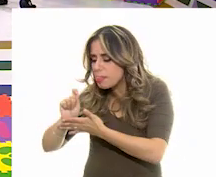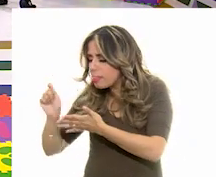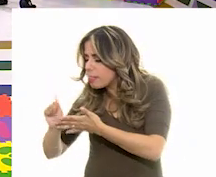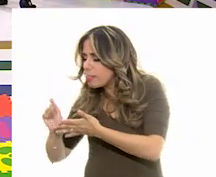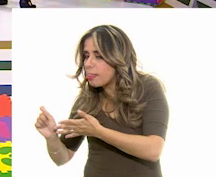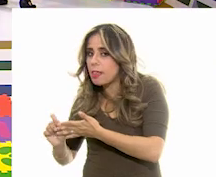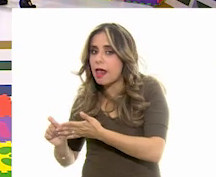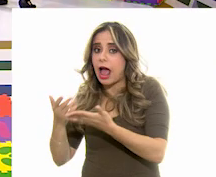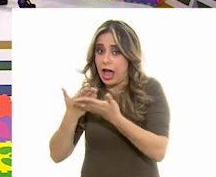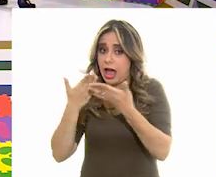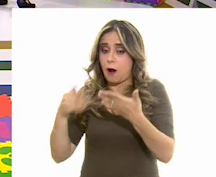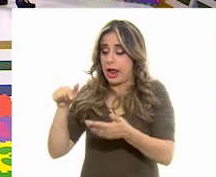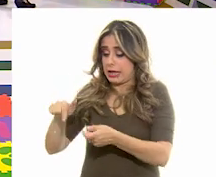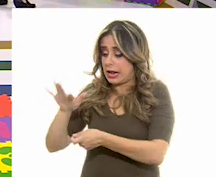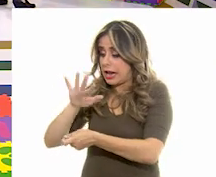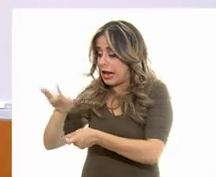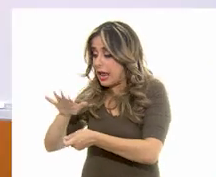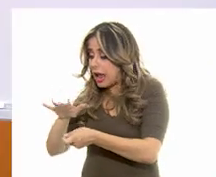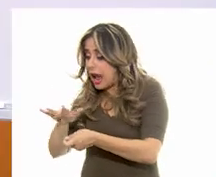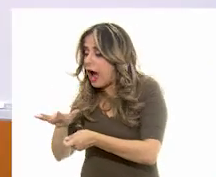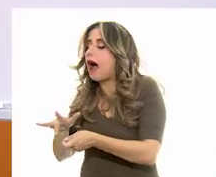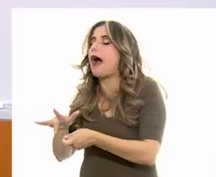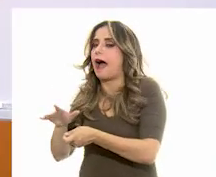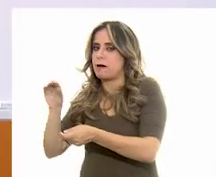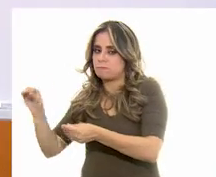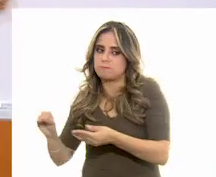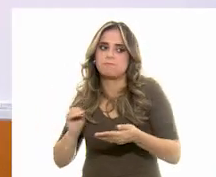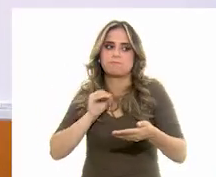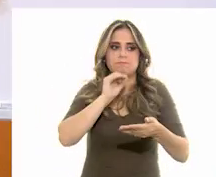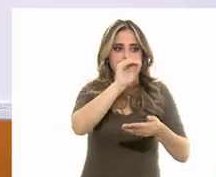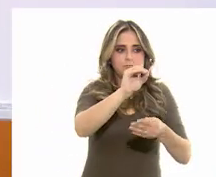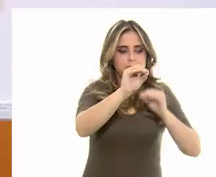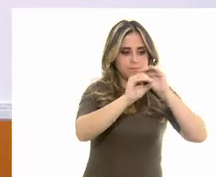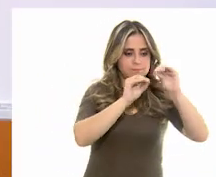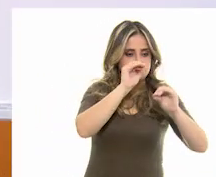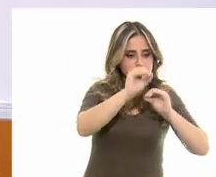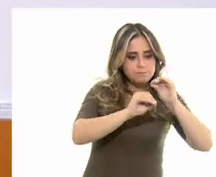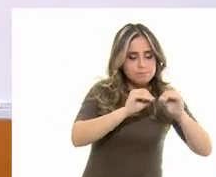a trabajar en ese borrador. Muy bien. Para